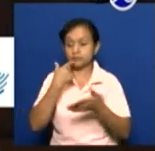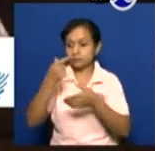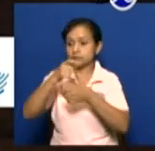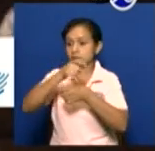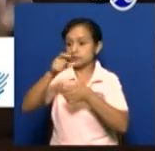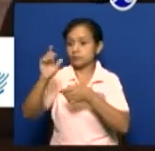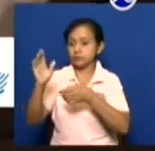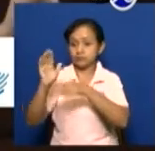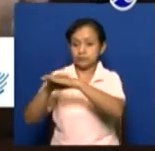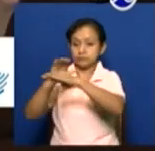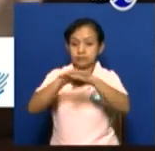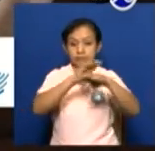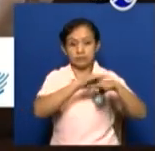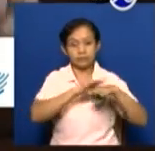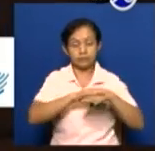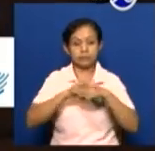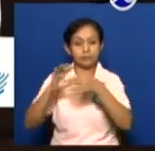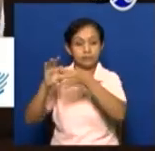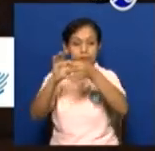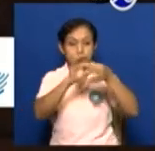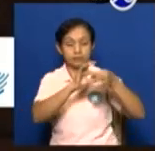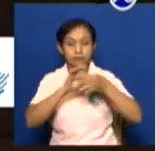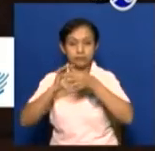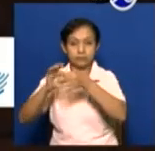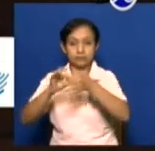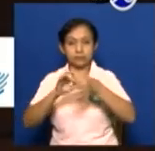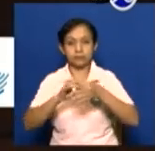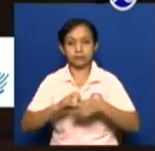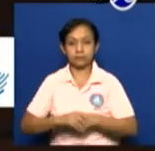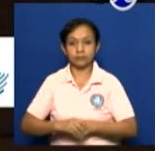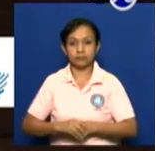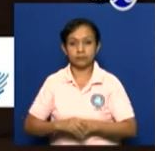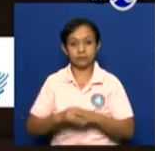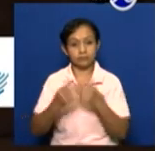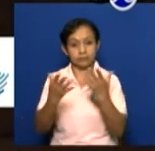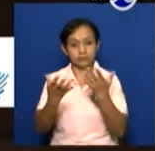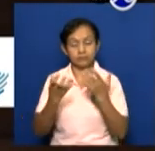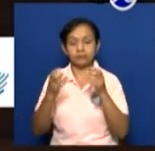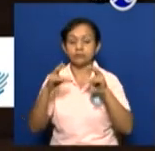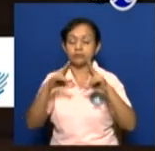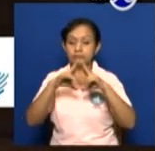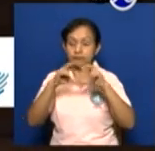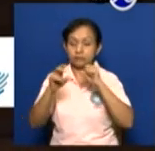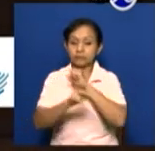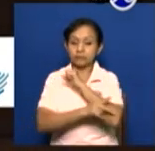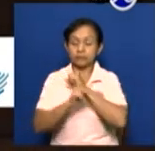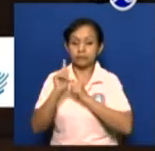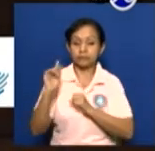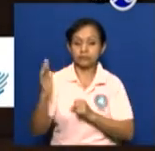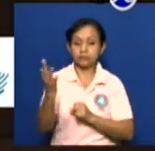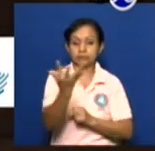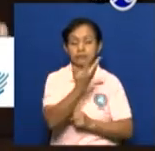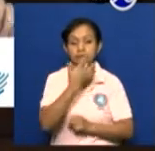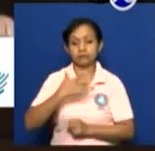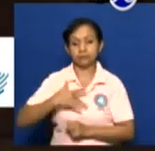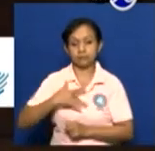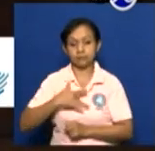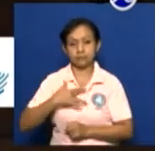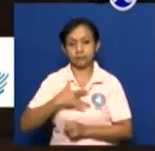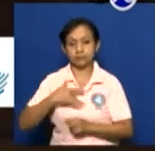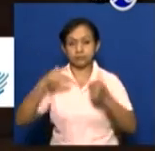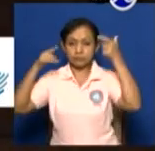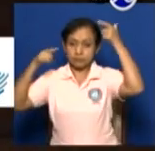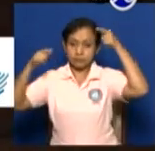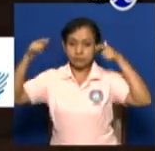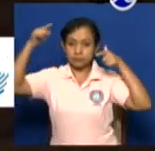a todos a enfrentar juntos y juntas. Si queremos patria para todos, necesitamos un